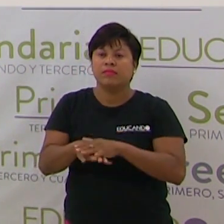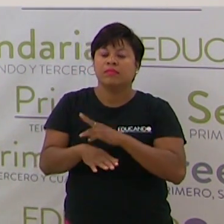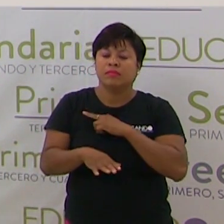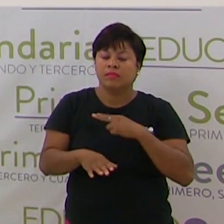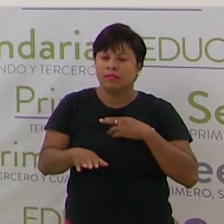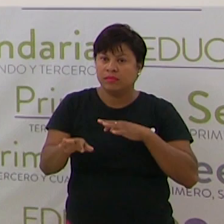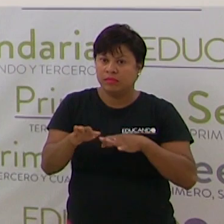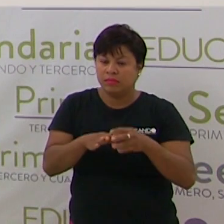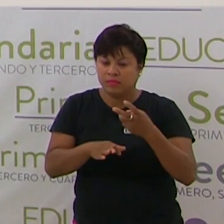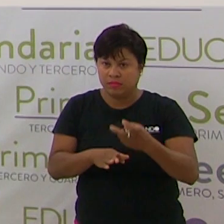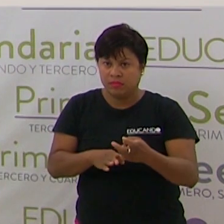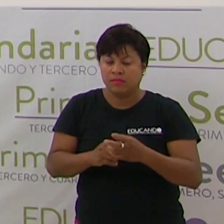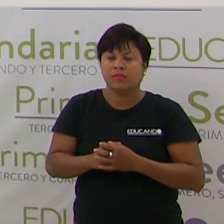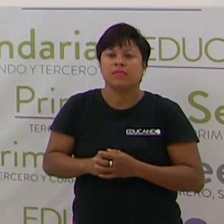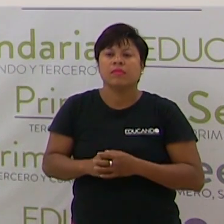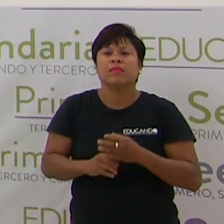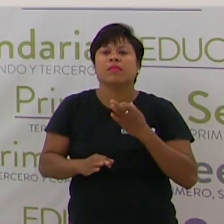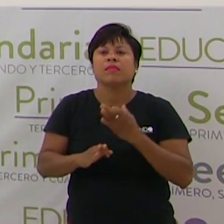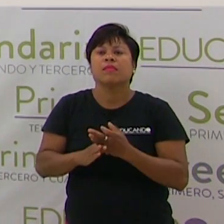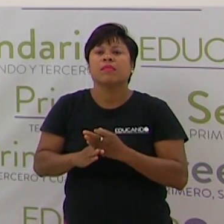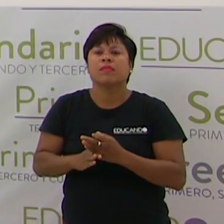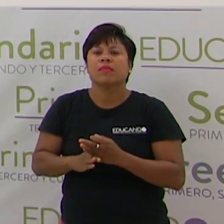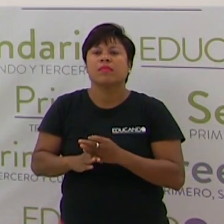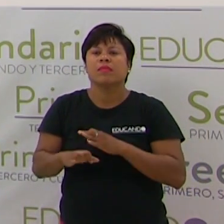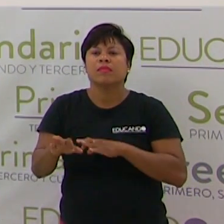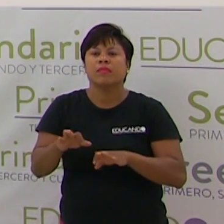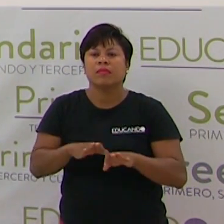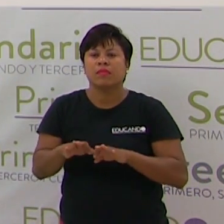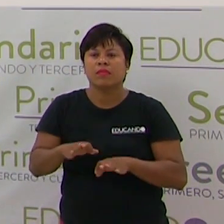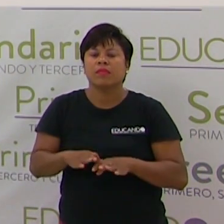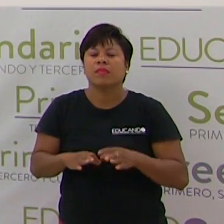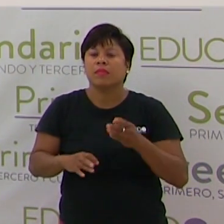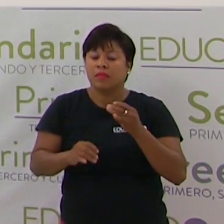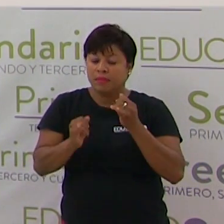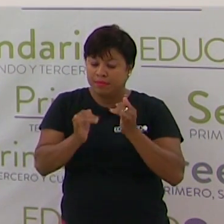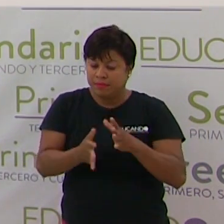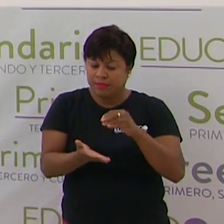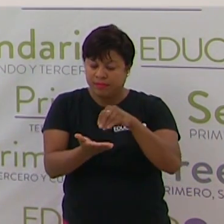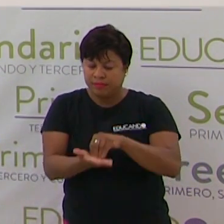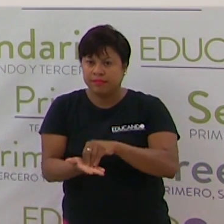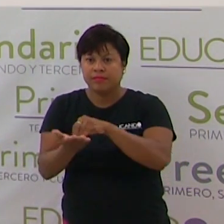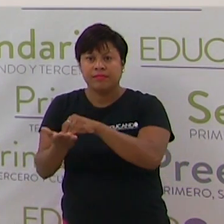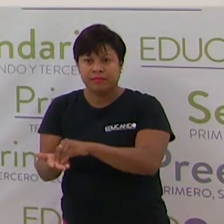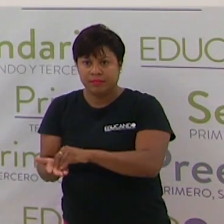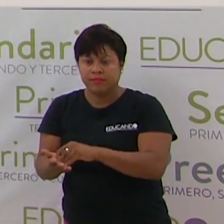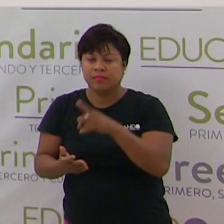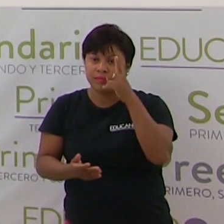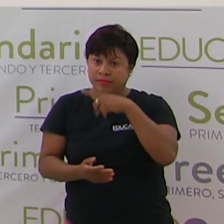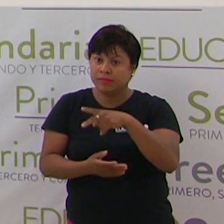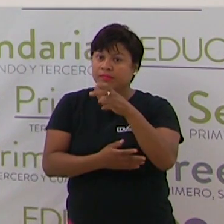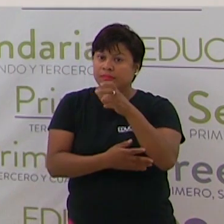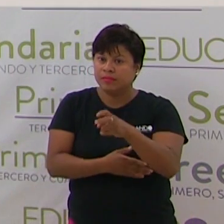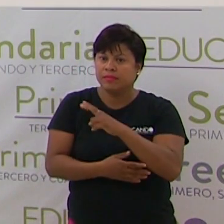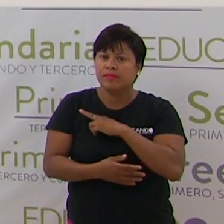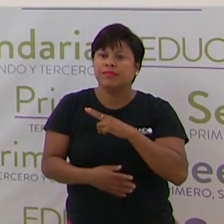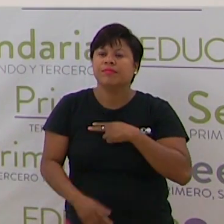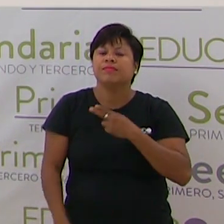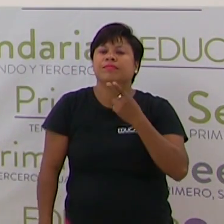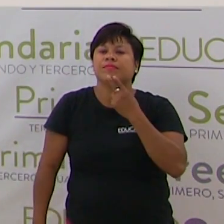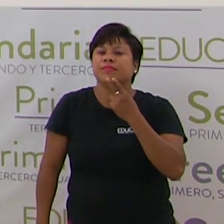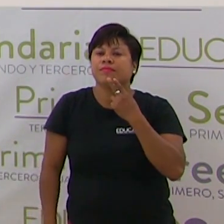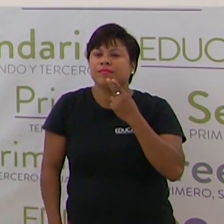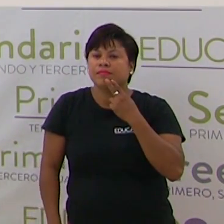tablita en la cual vamos nosotros a pesar algunos objetos y para eso vamos a